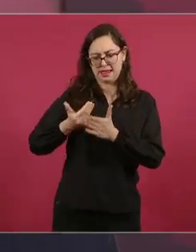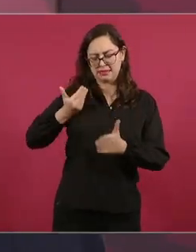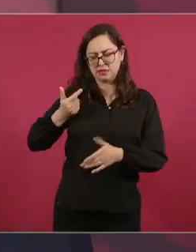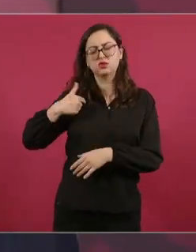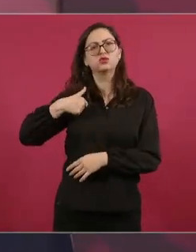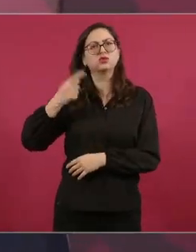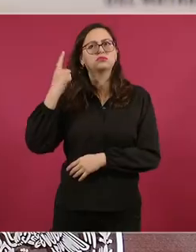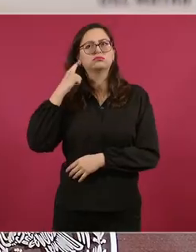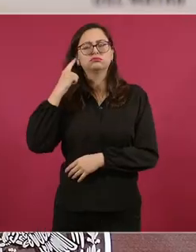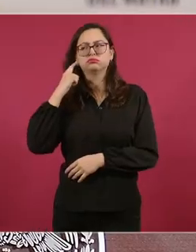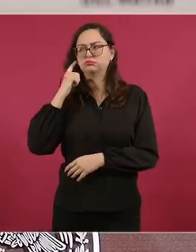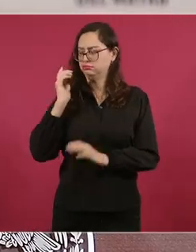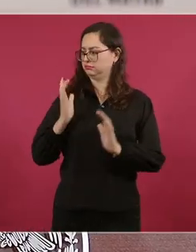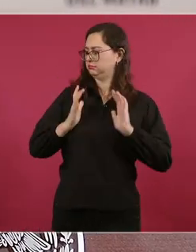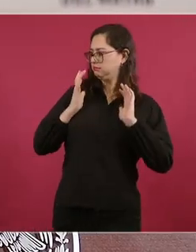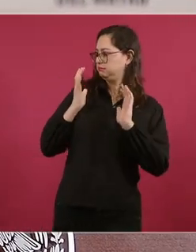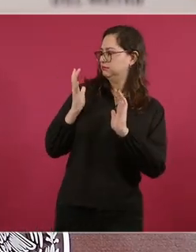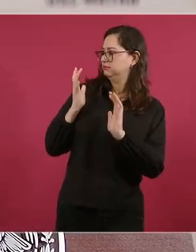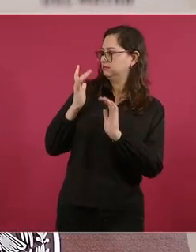porque se me